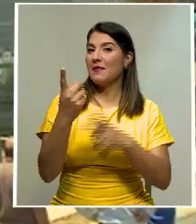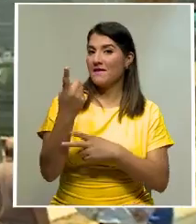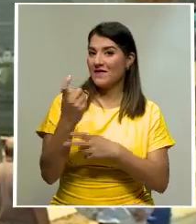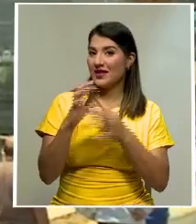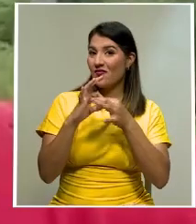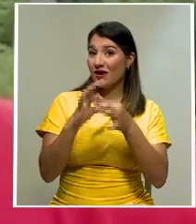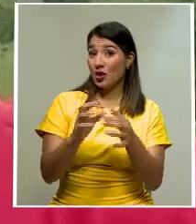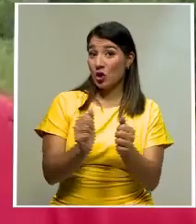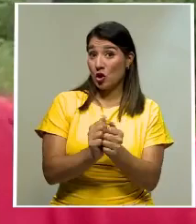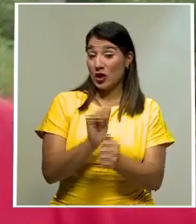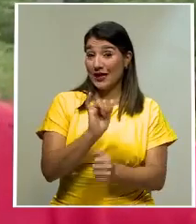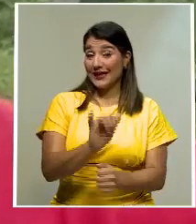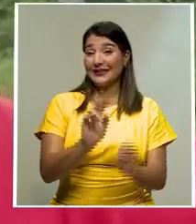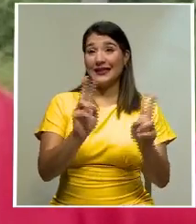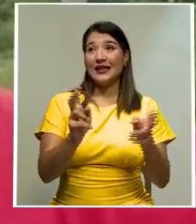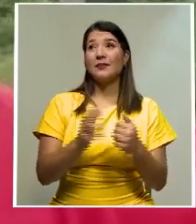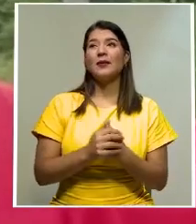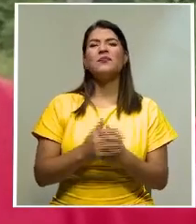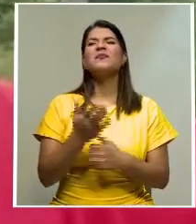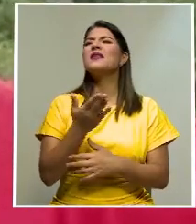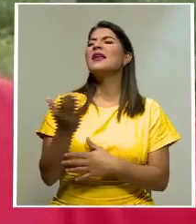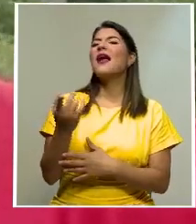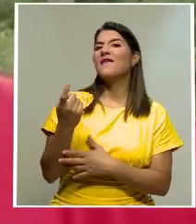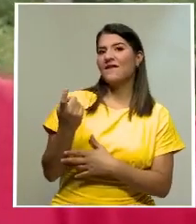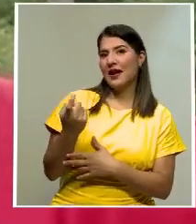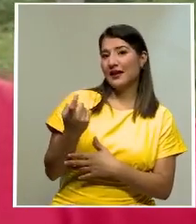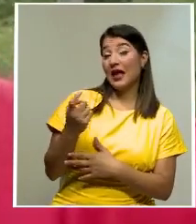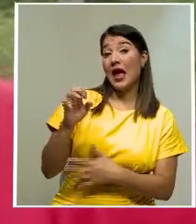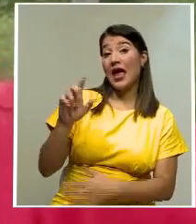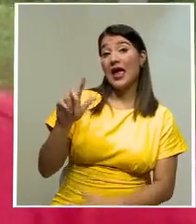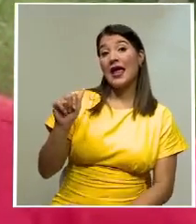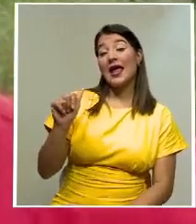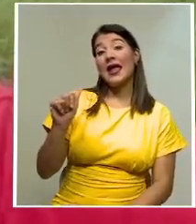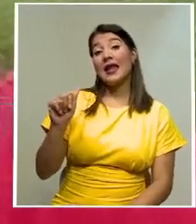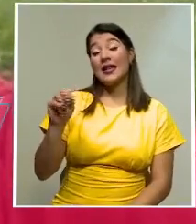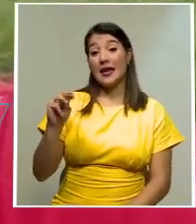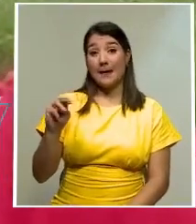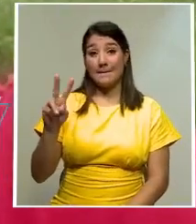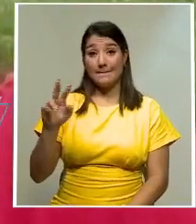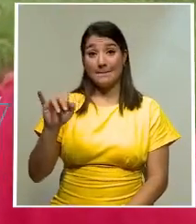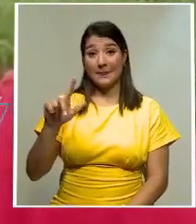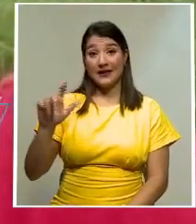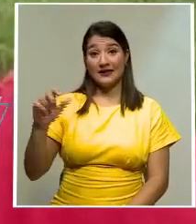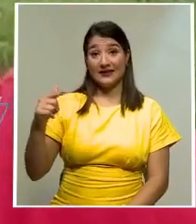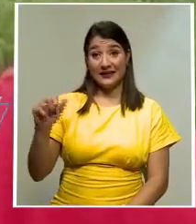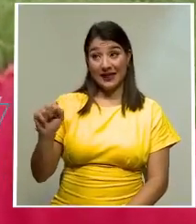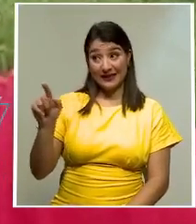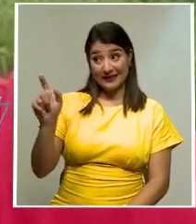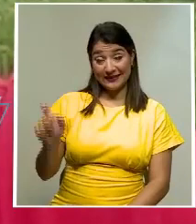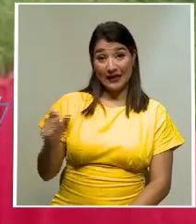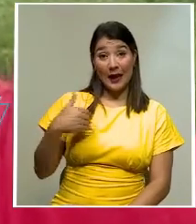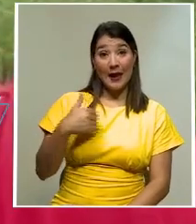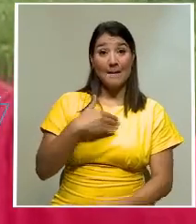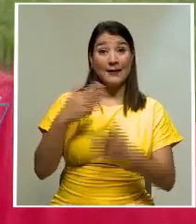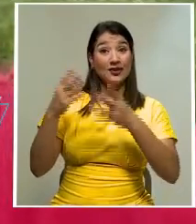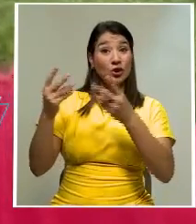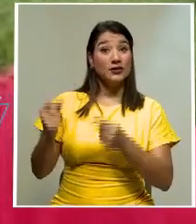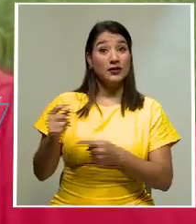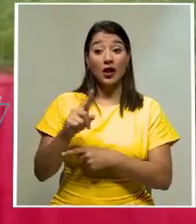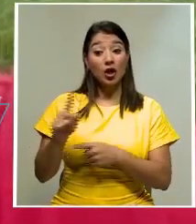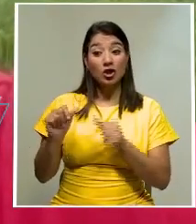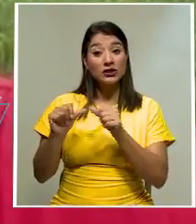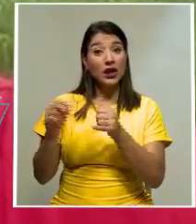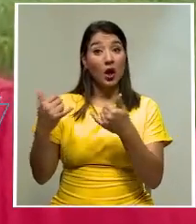esta materia. ¿Qué queda pendiente? Bueno, que don Elian Villegas, el ministro de Hacienda, no se ponga a jugar otra vez con ese dinero.